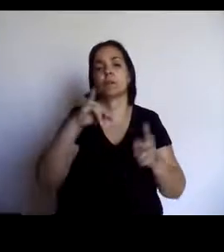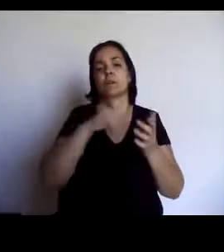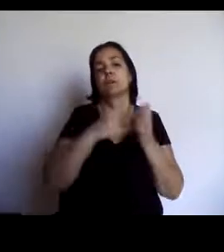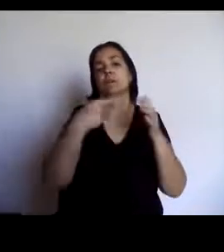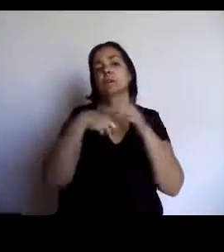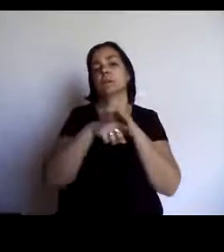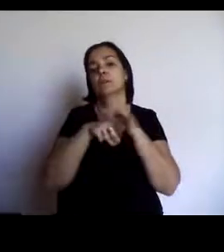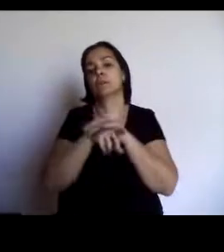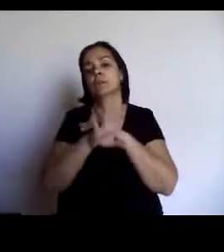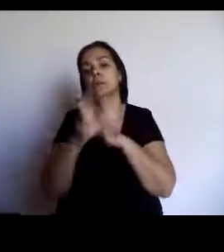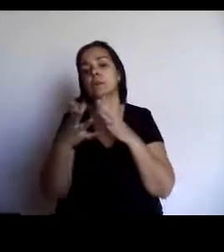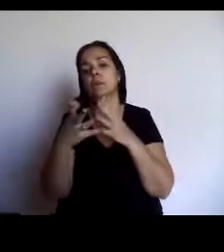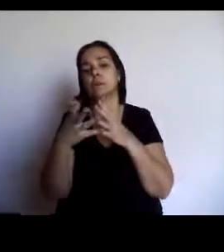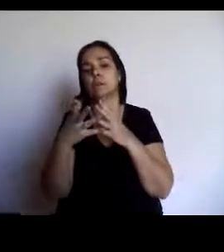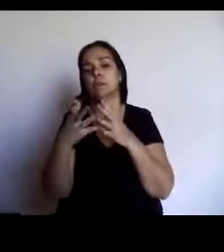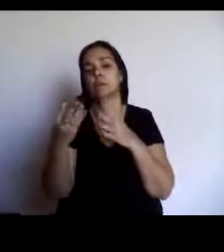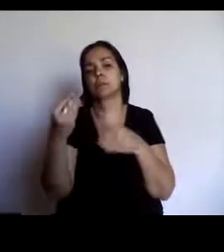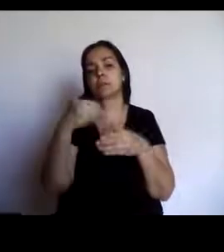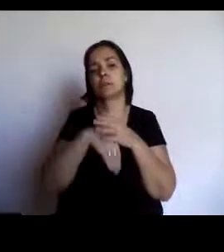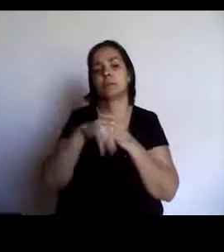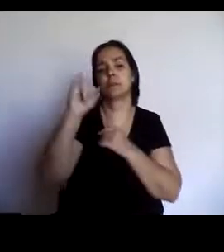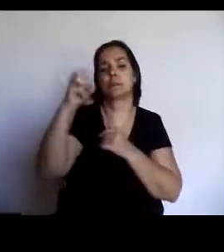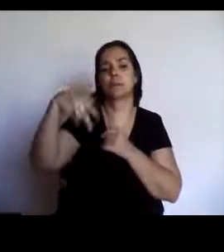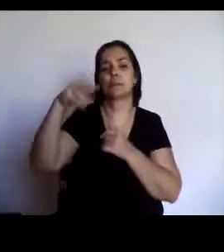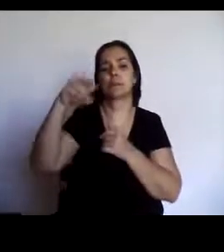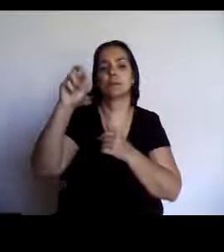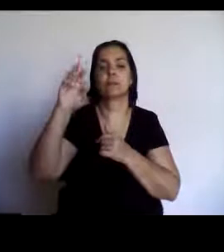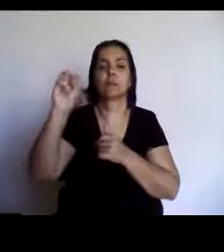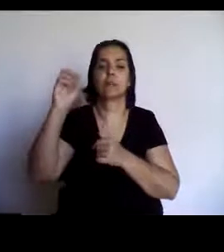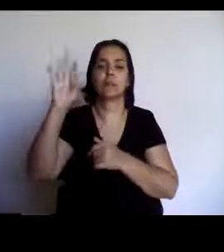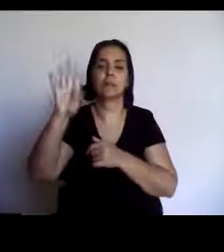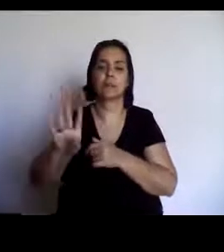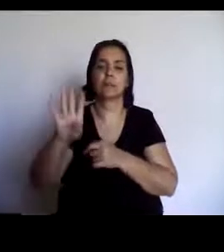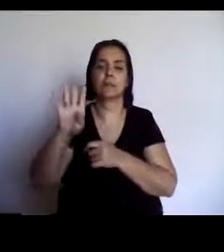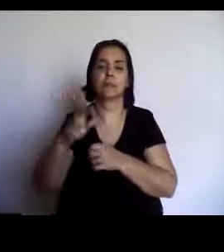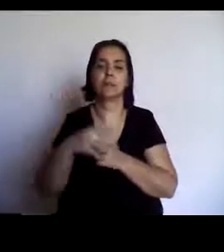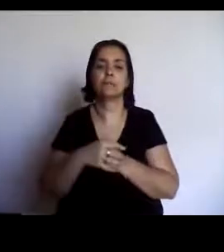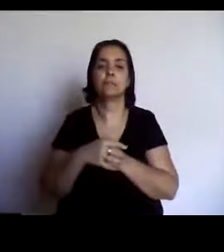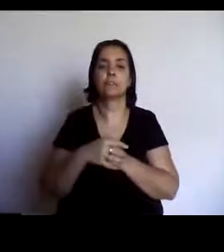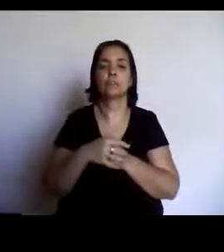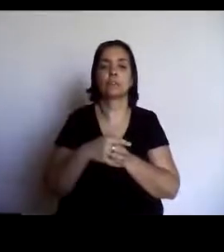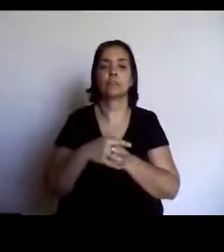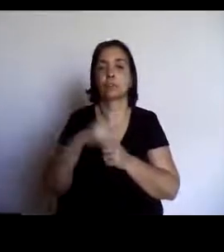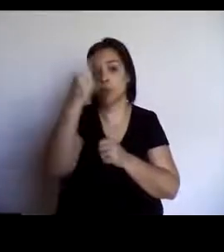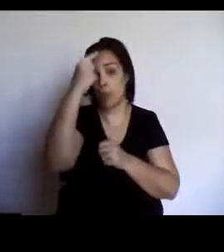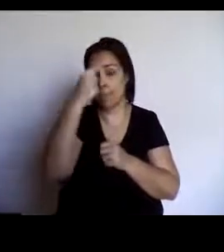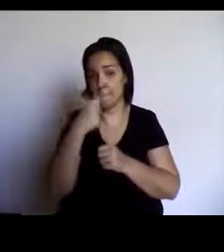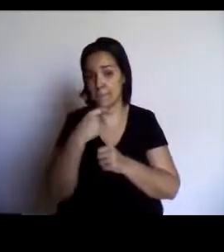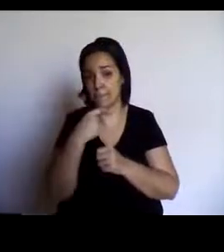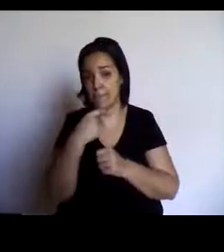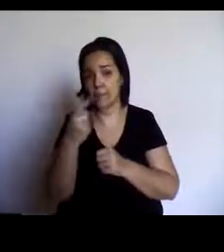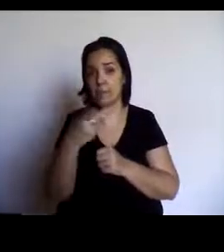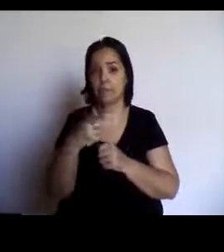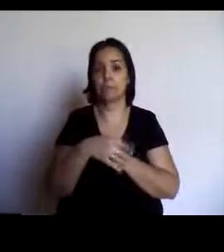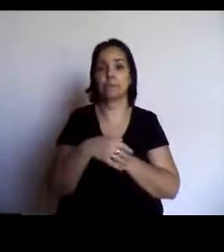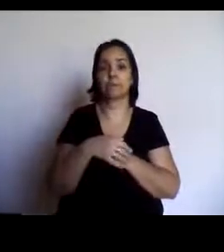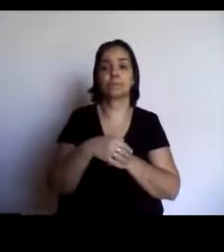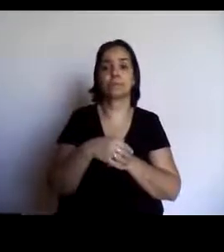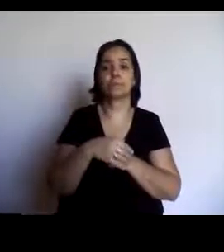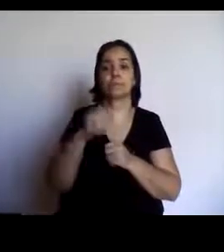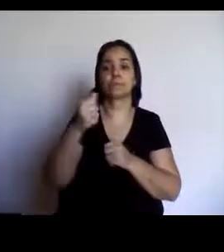con cargo al programa Interreg 4A de Cooperación Transfronteriza España-Portugal, como el PEGLA y el ATLAS,